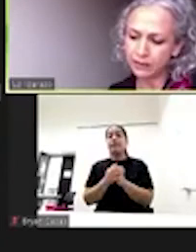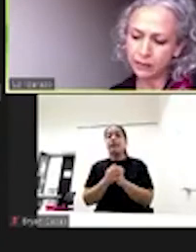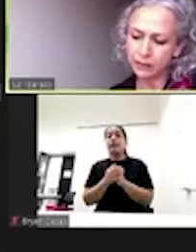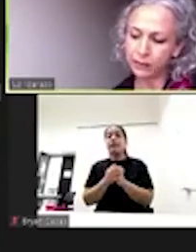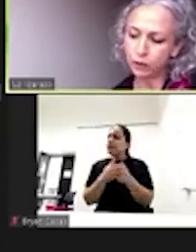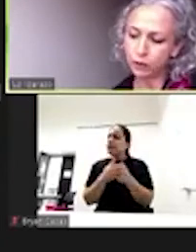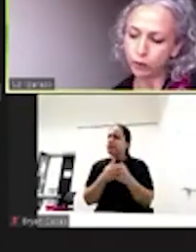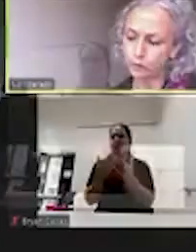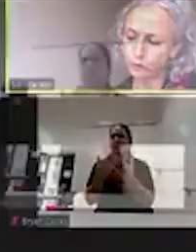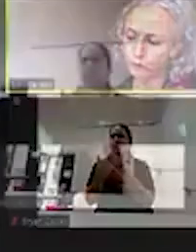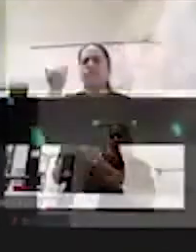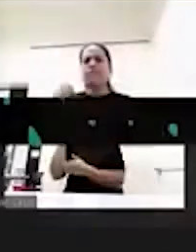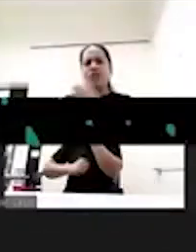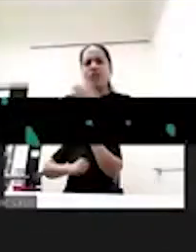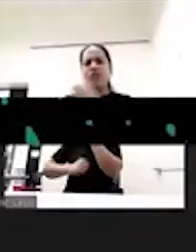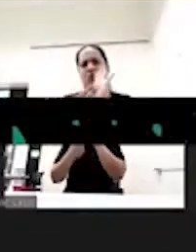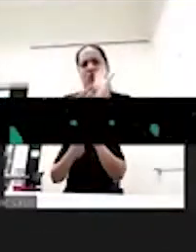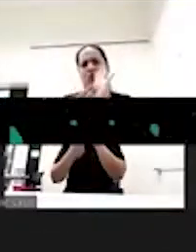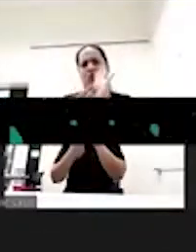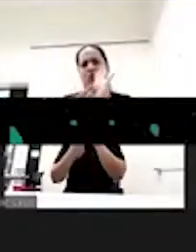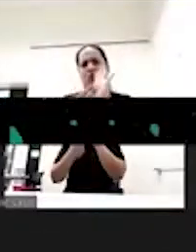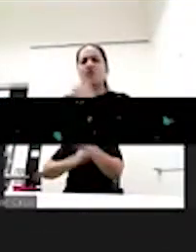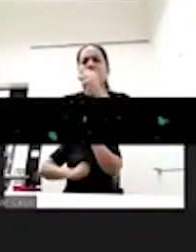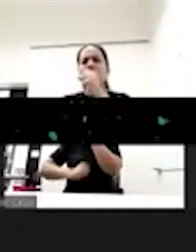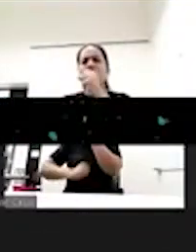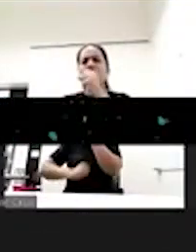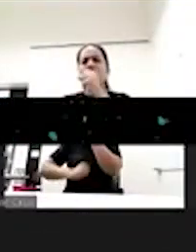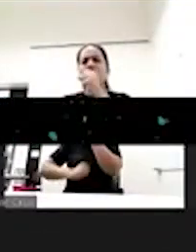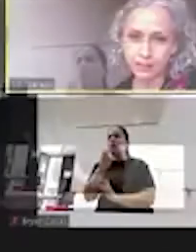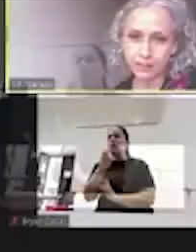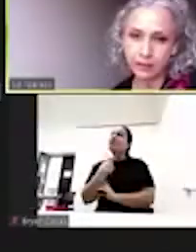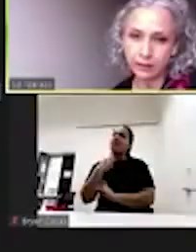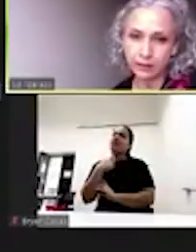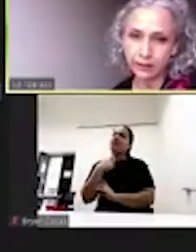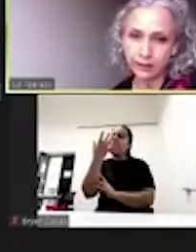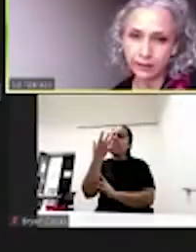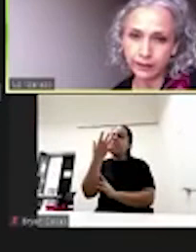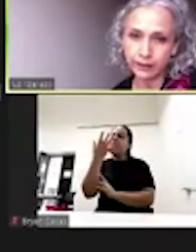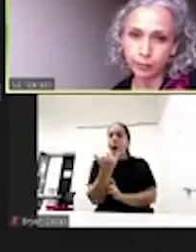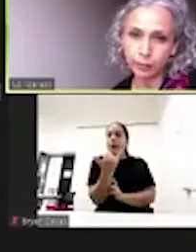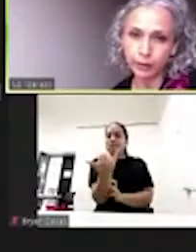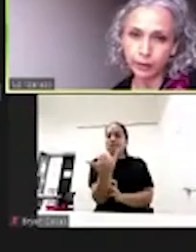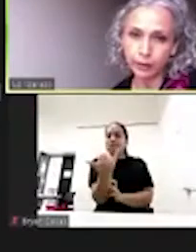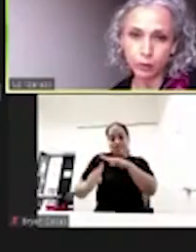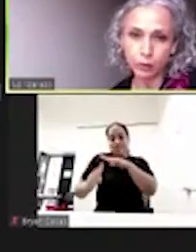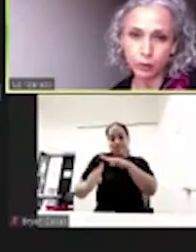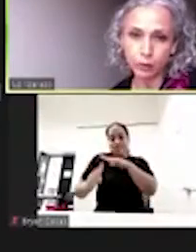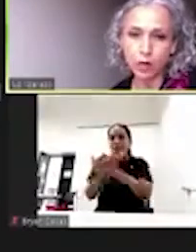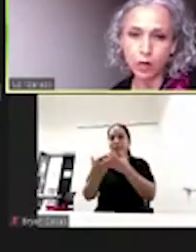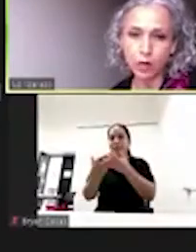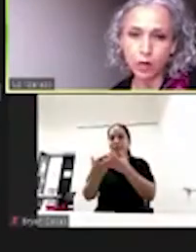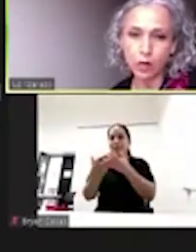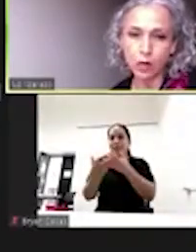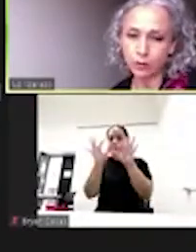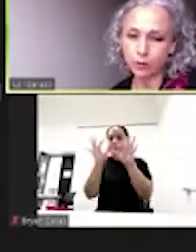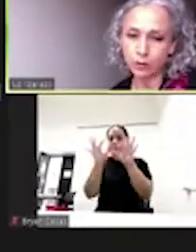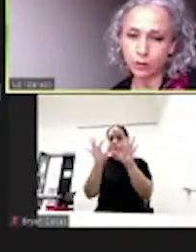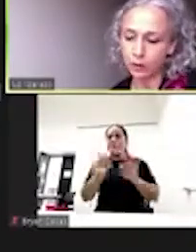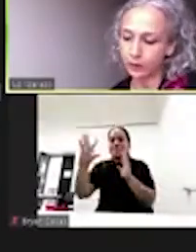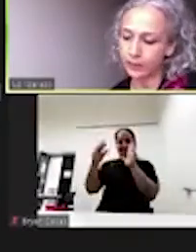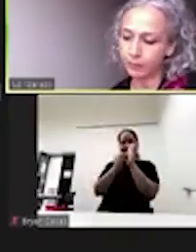2008 y me gusta porque todavía tiene vigencia dentro de mi discurso cuando yo hablo